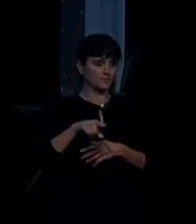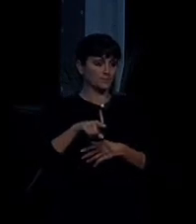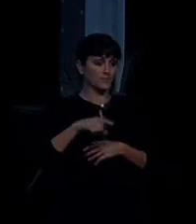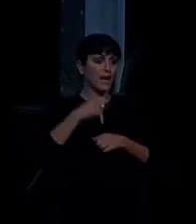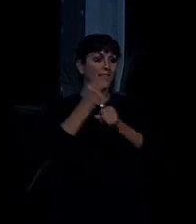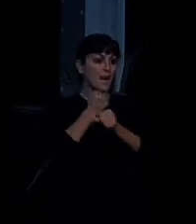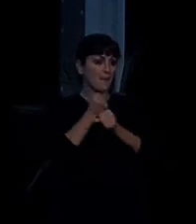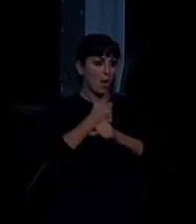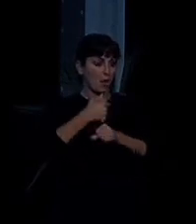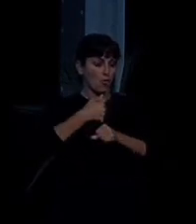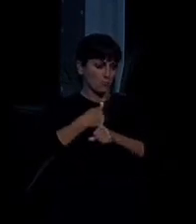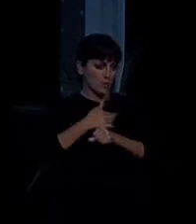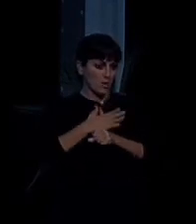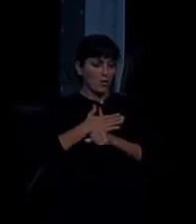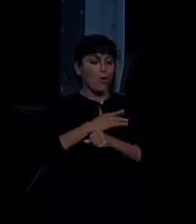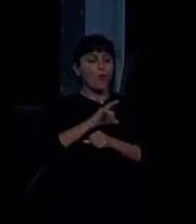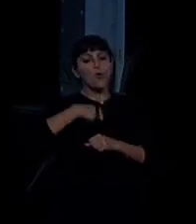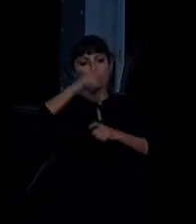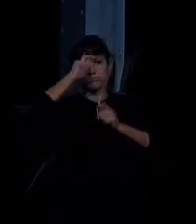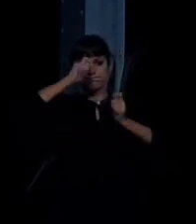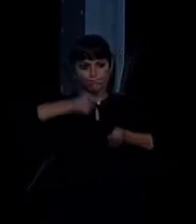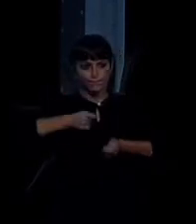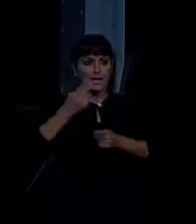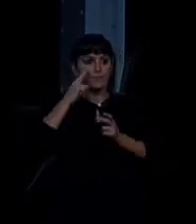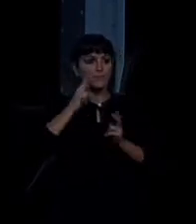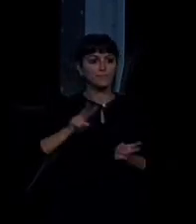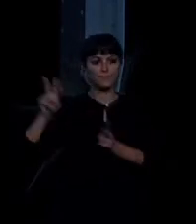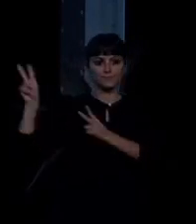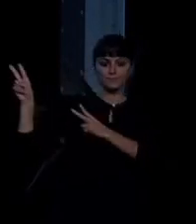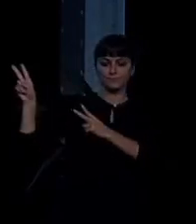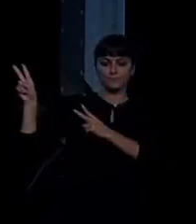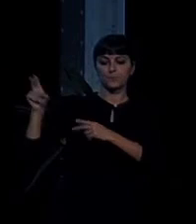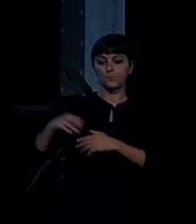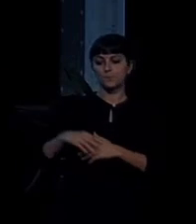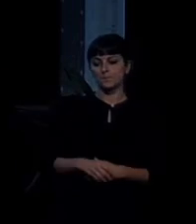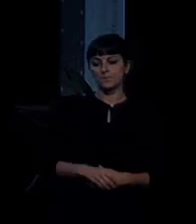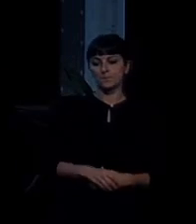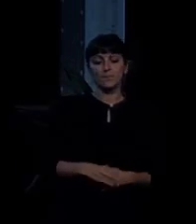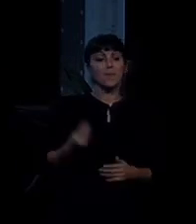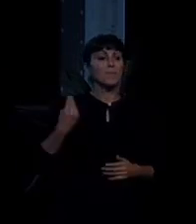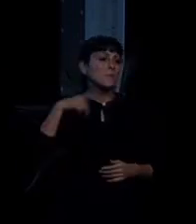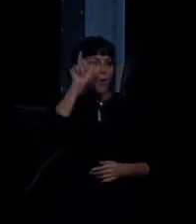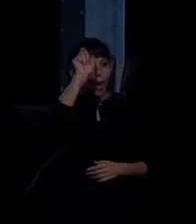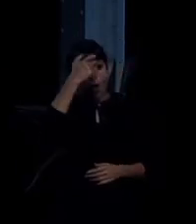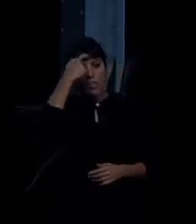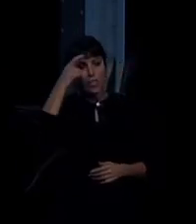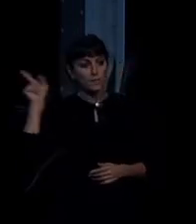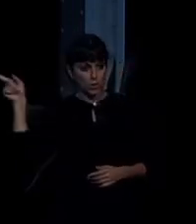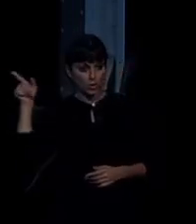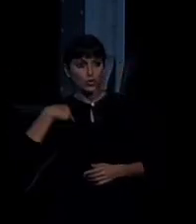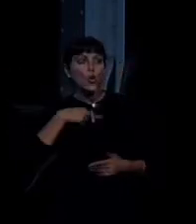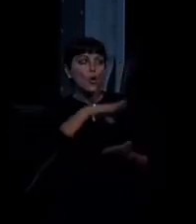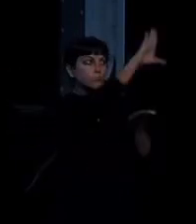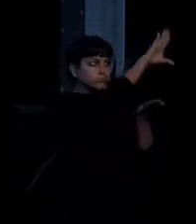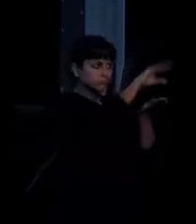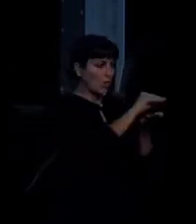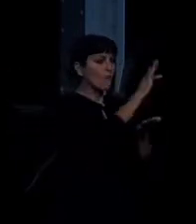trabajo he llamado microfísica sexista del poder, ¿no? La microfísica sexista del poder es un concepto que cojo de Foucault, él lo llama como